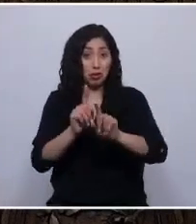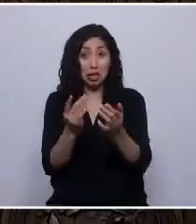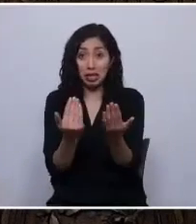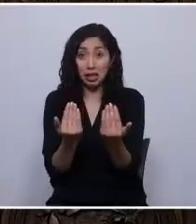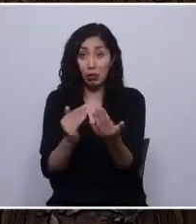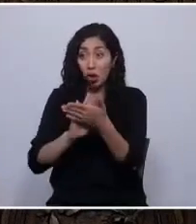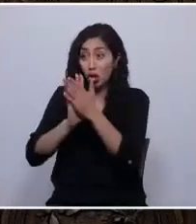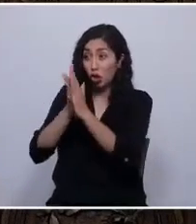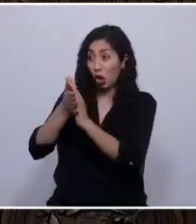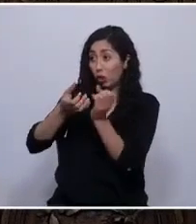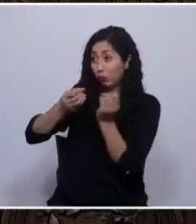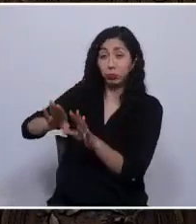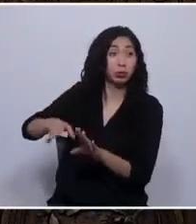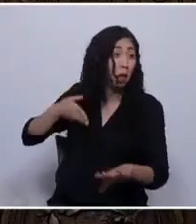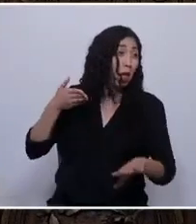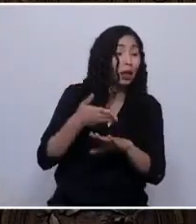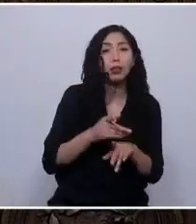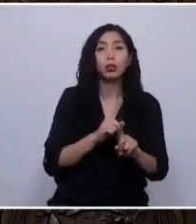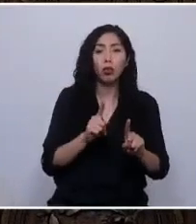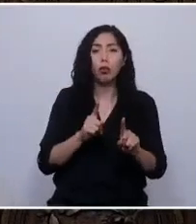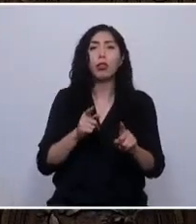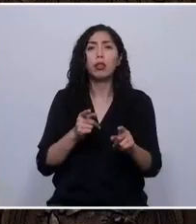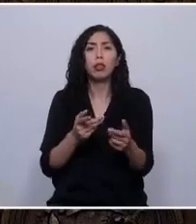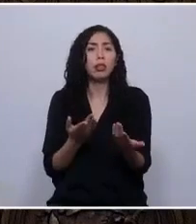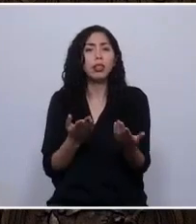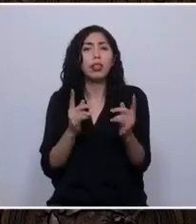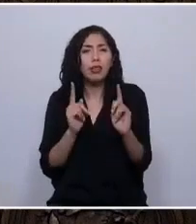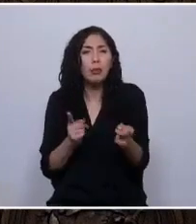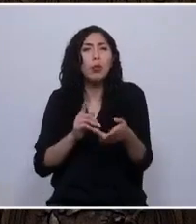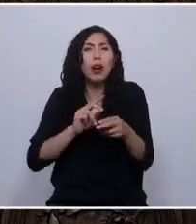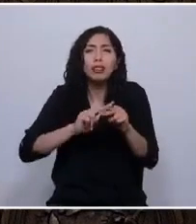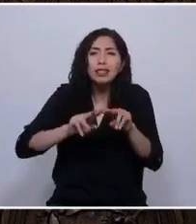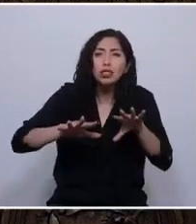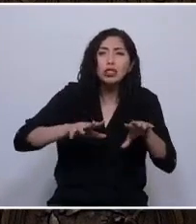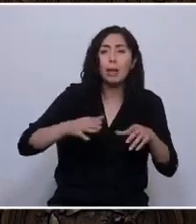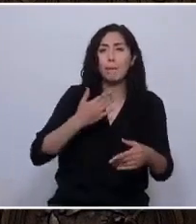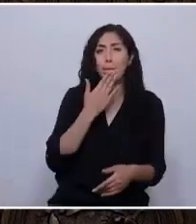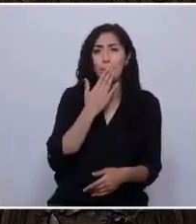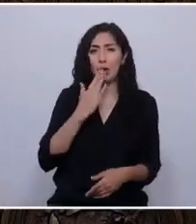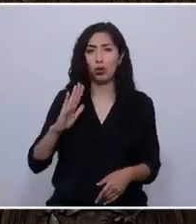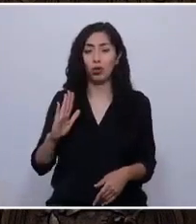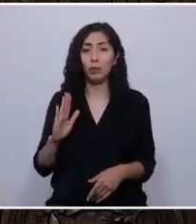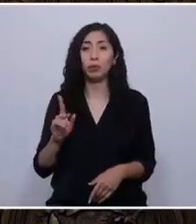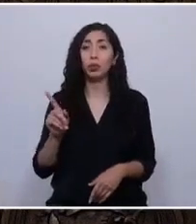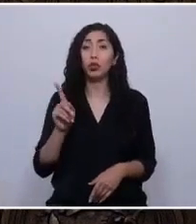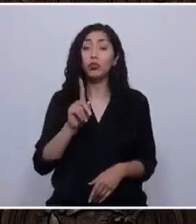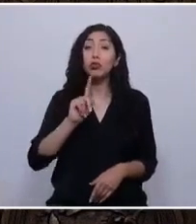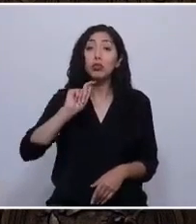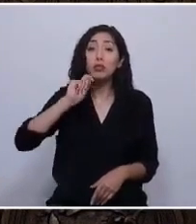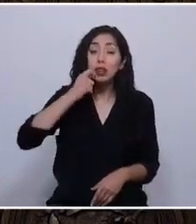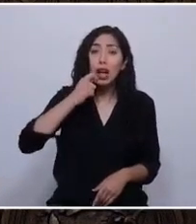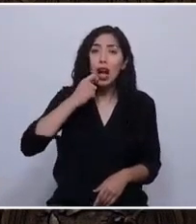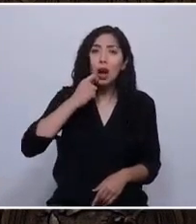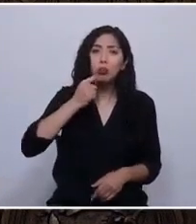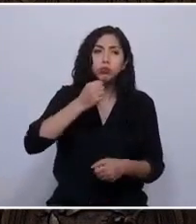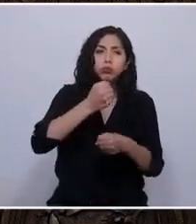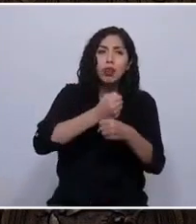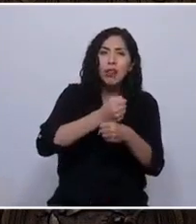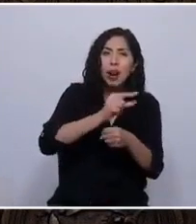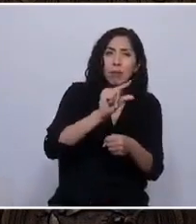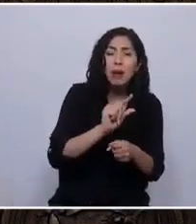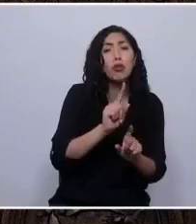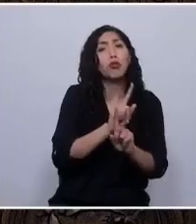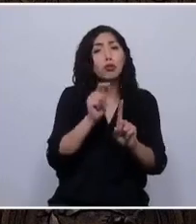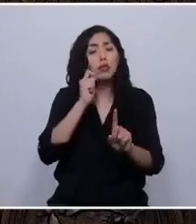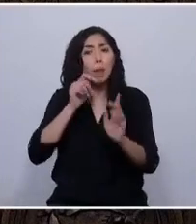todo, necesitamos hacerlo todo, pero mucho mejor. No es cuestión de dejar de producir, sino de producir con más inteligencia. No